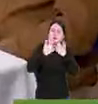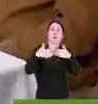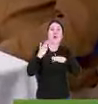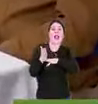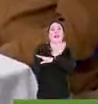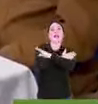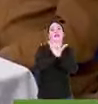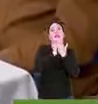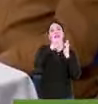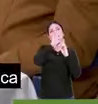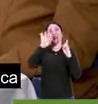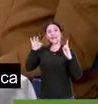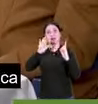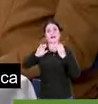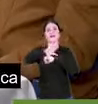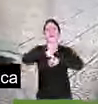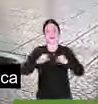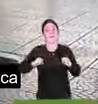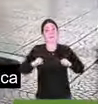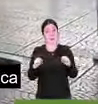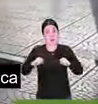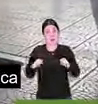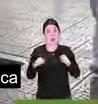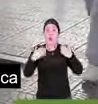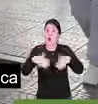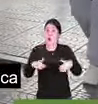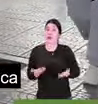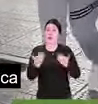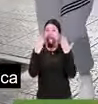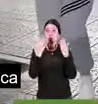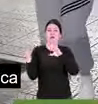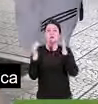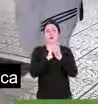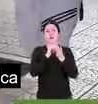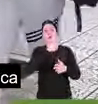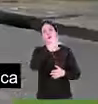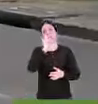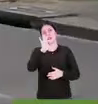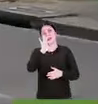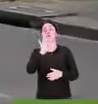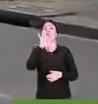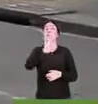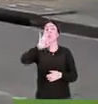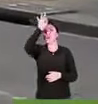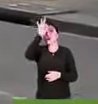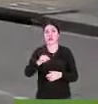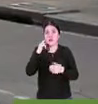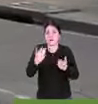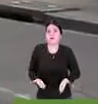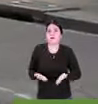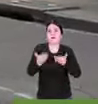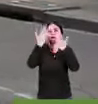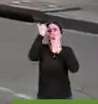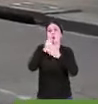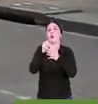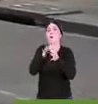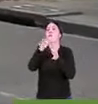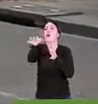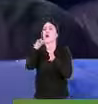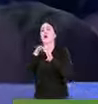de Transporte de Bogotá y que nos permitió retomar en un 43% la dinámica económica del transporte intermunicipal de